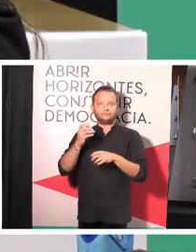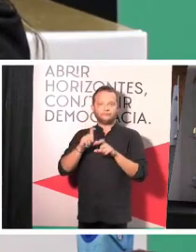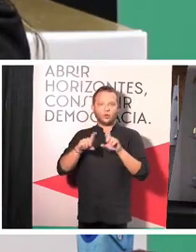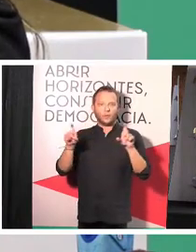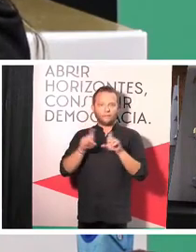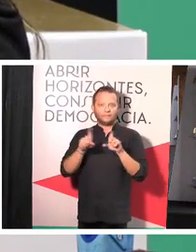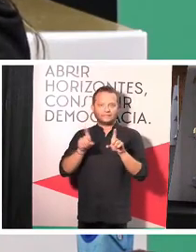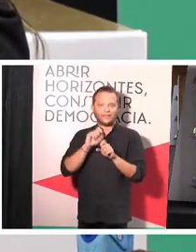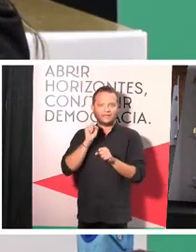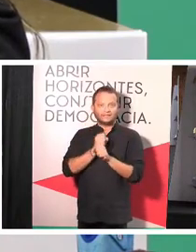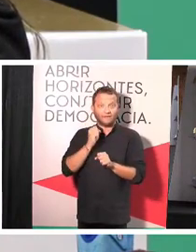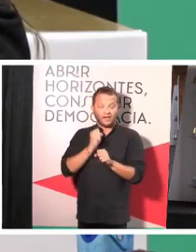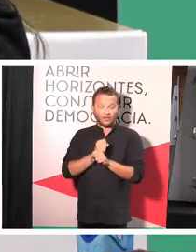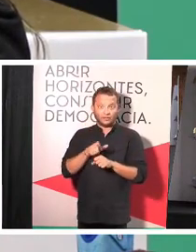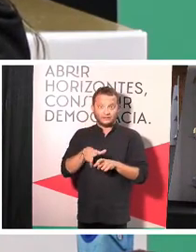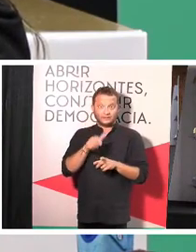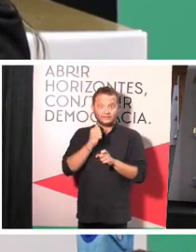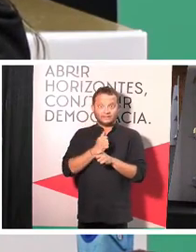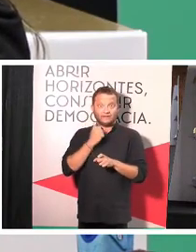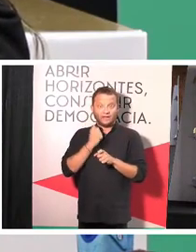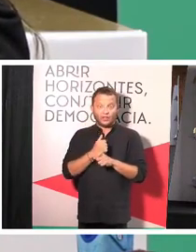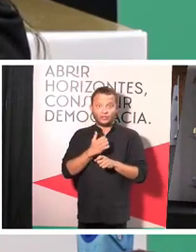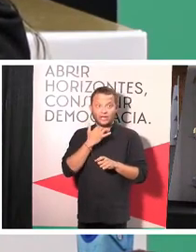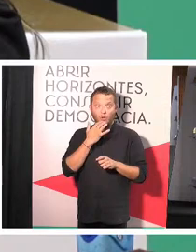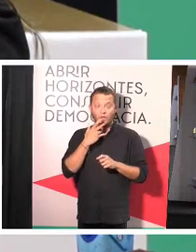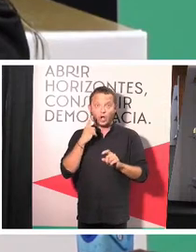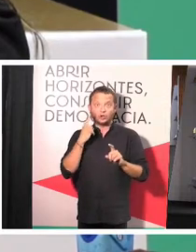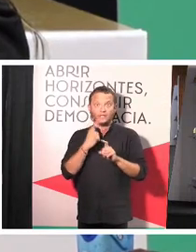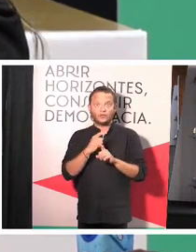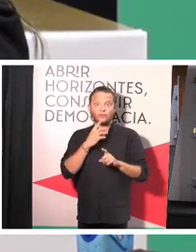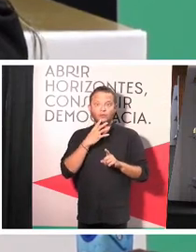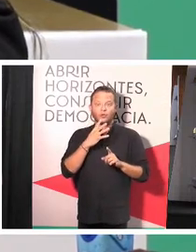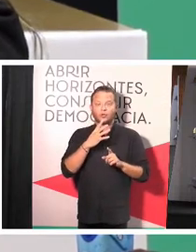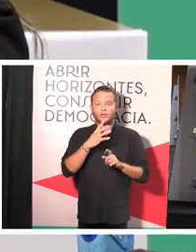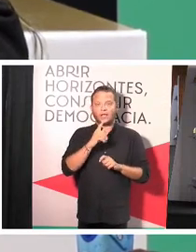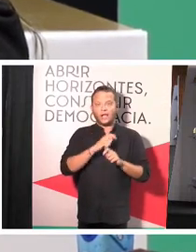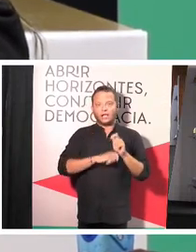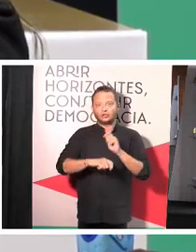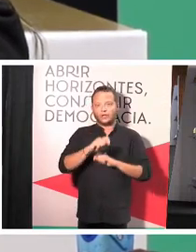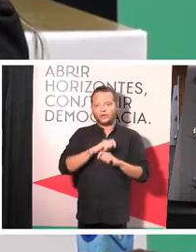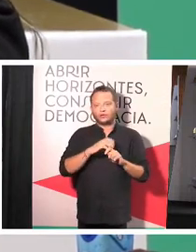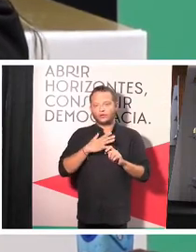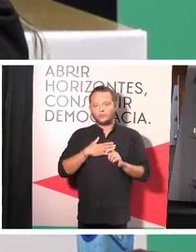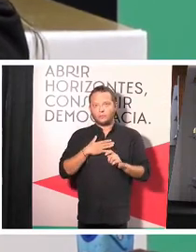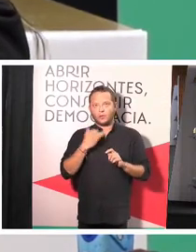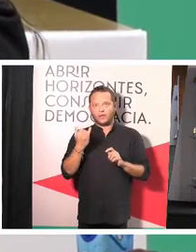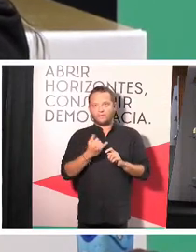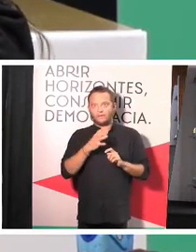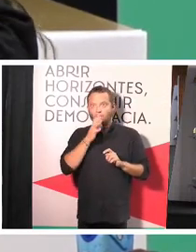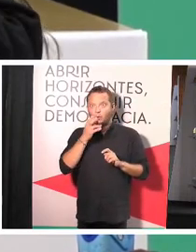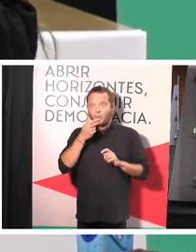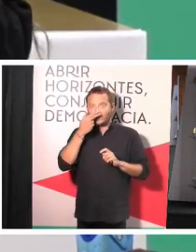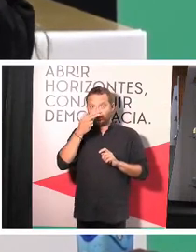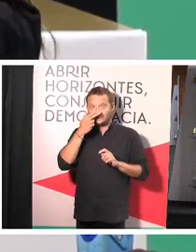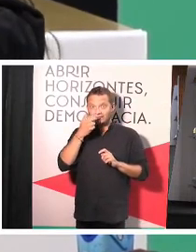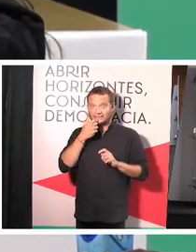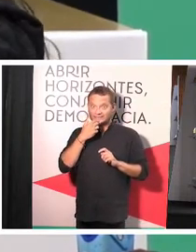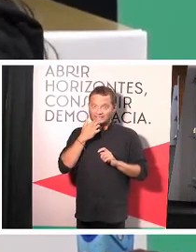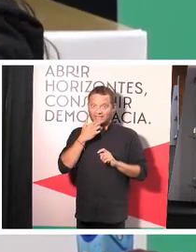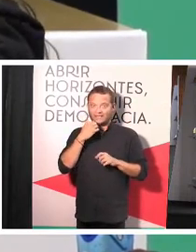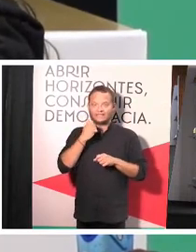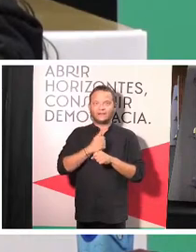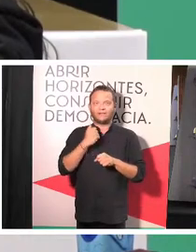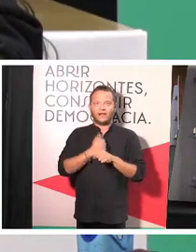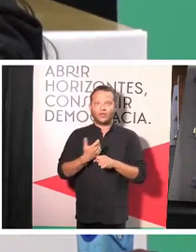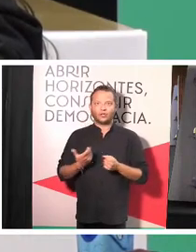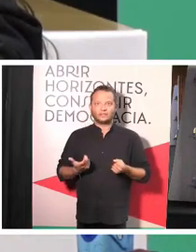que es curioso porque hay cierta contradicción, ¿no? Por un lado se dice que son sus propios jefes, pero cuando interesa sí que se dicen que son los